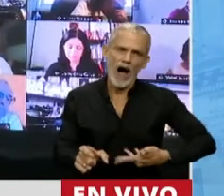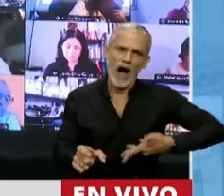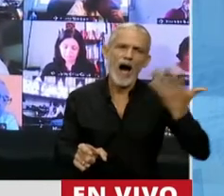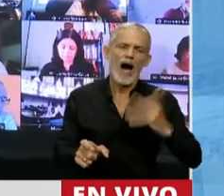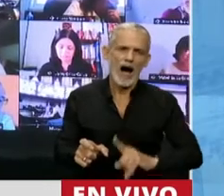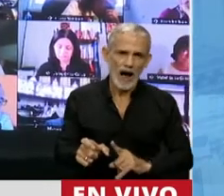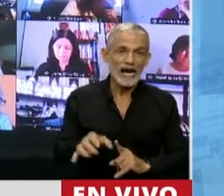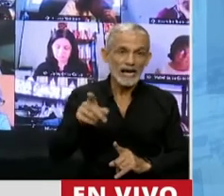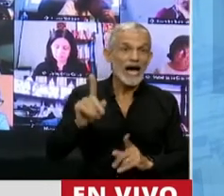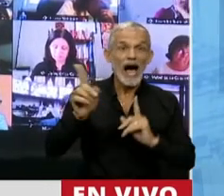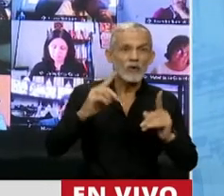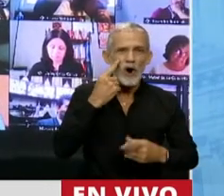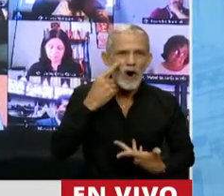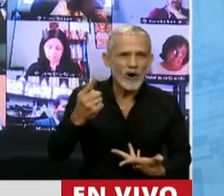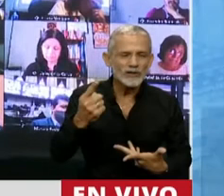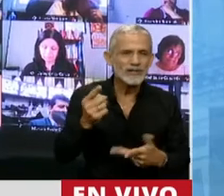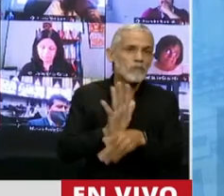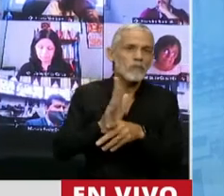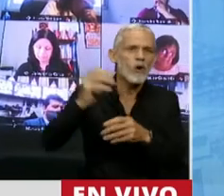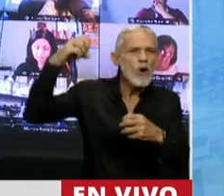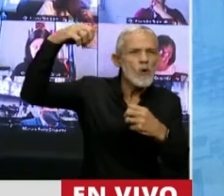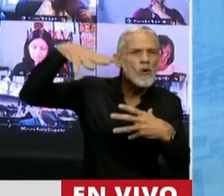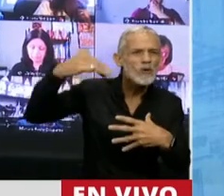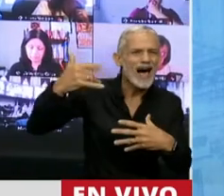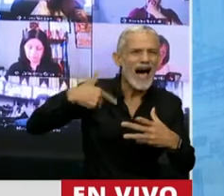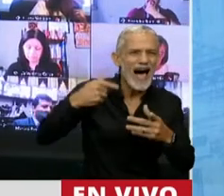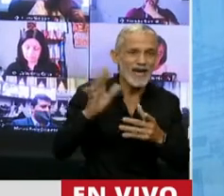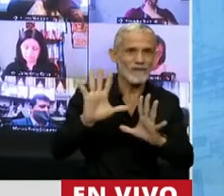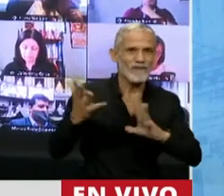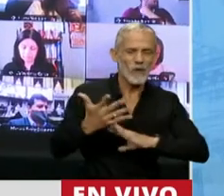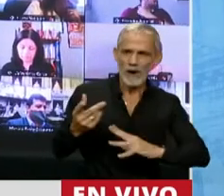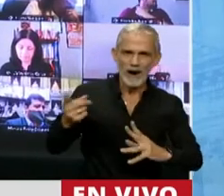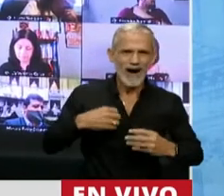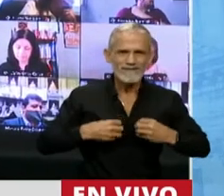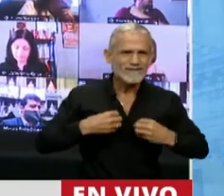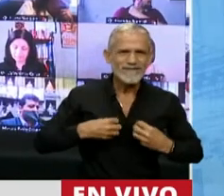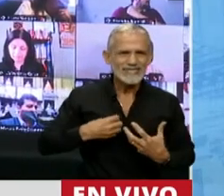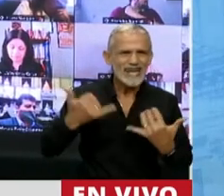que pudo pasar por su vida con esa luz, sabemos la calidez humana, lo sensible que era.